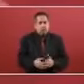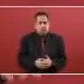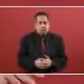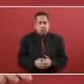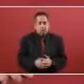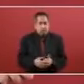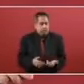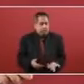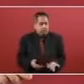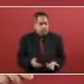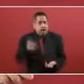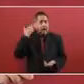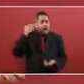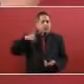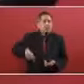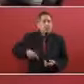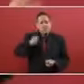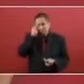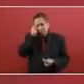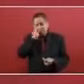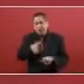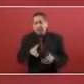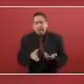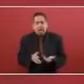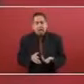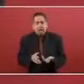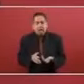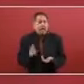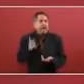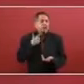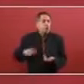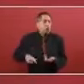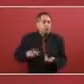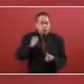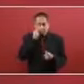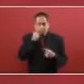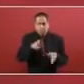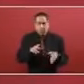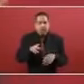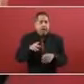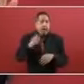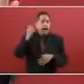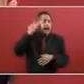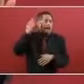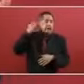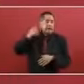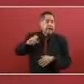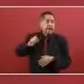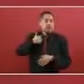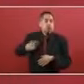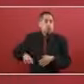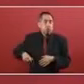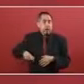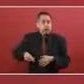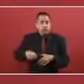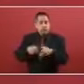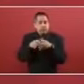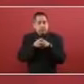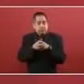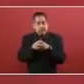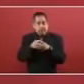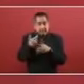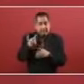Pero no les importaba al gobierno, porque prevalecía la idea de que el